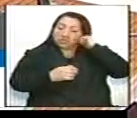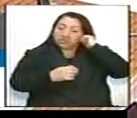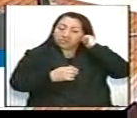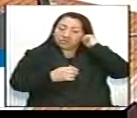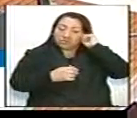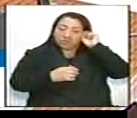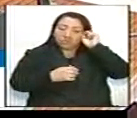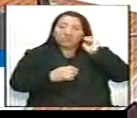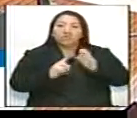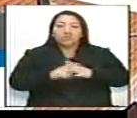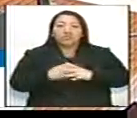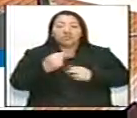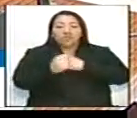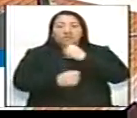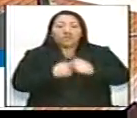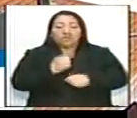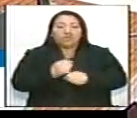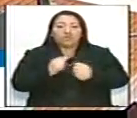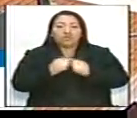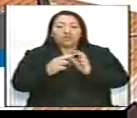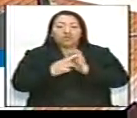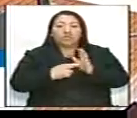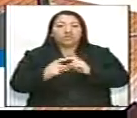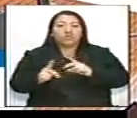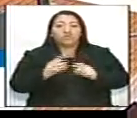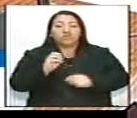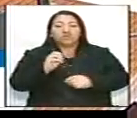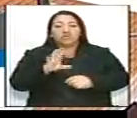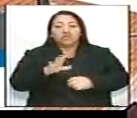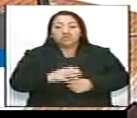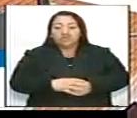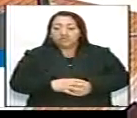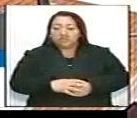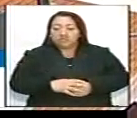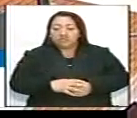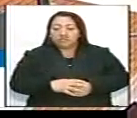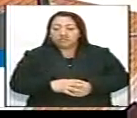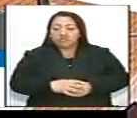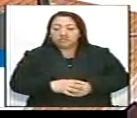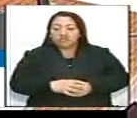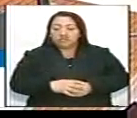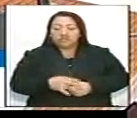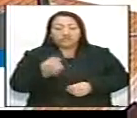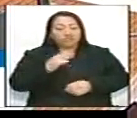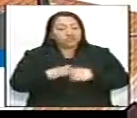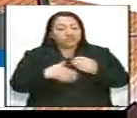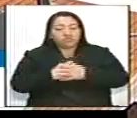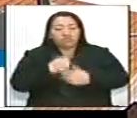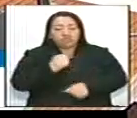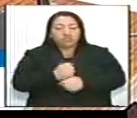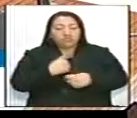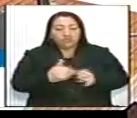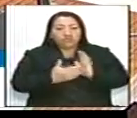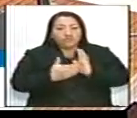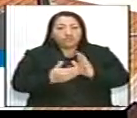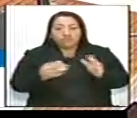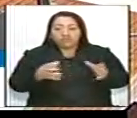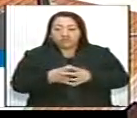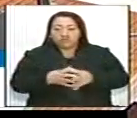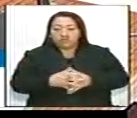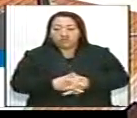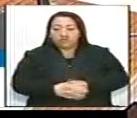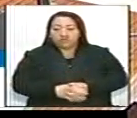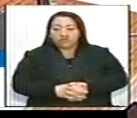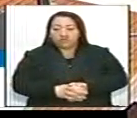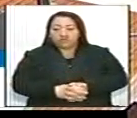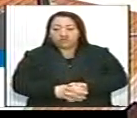de año en la resolución directoral 05, en la cual para todas las metas que han presentado los sectores se establecen